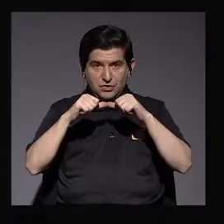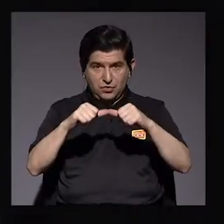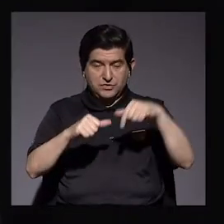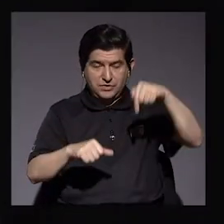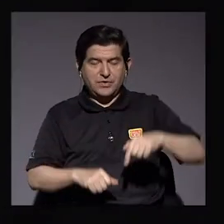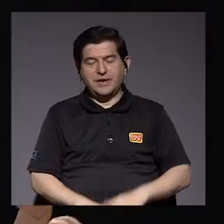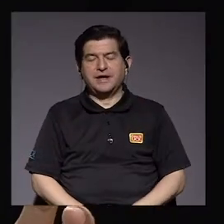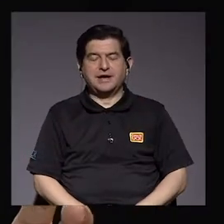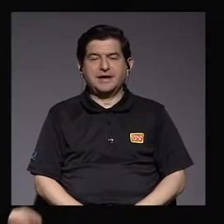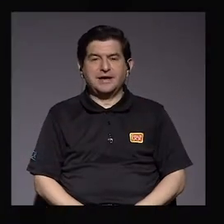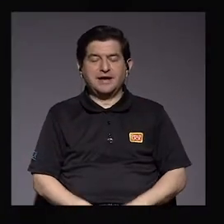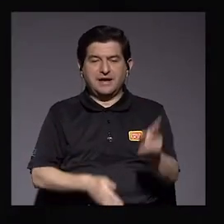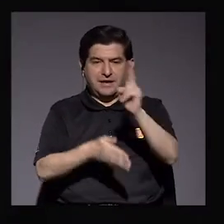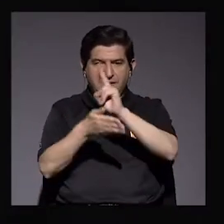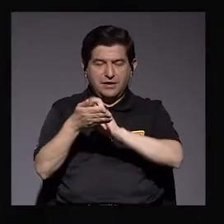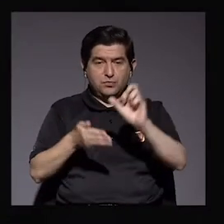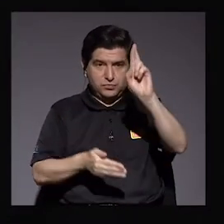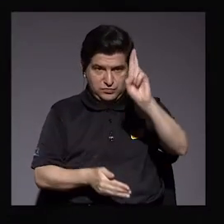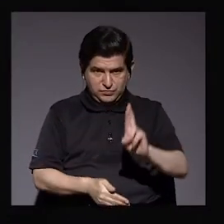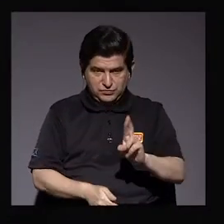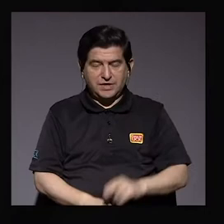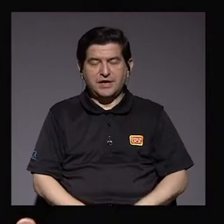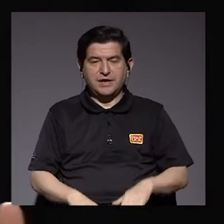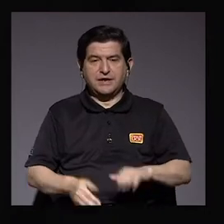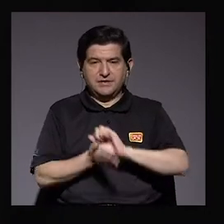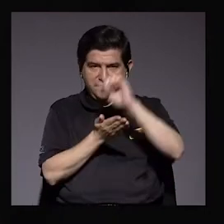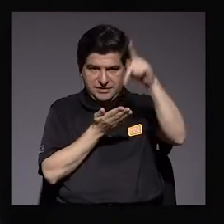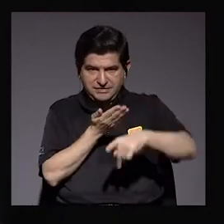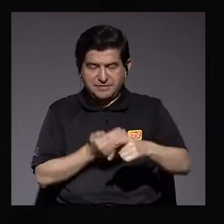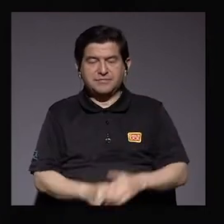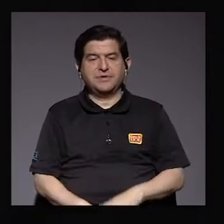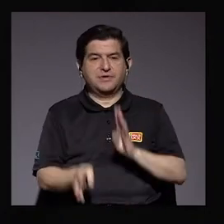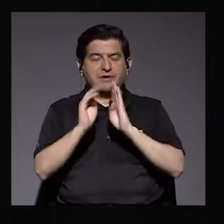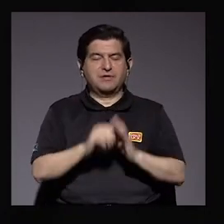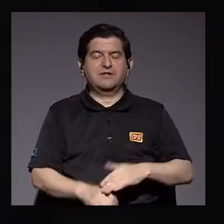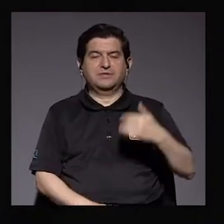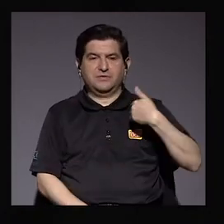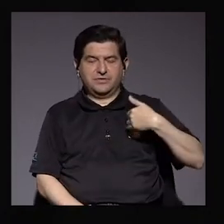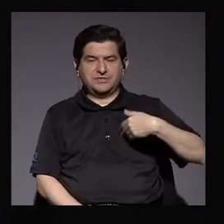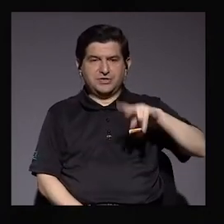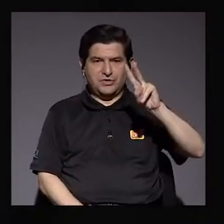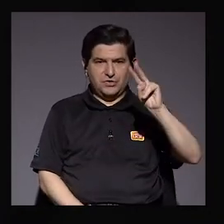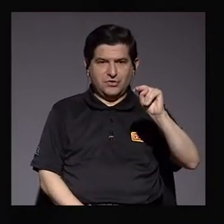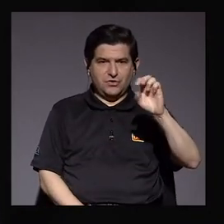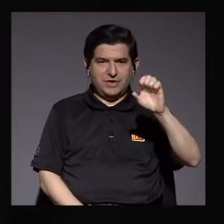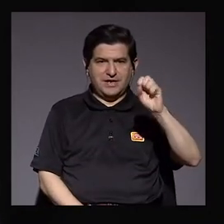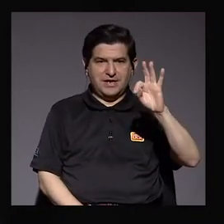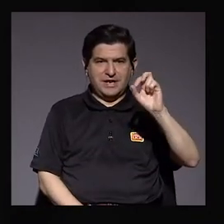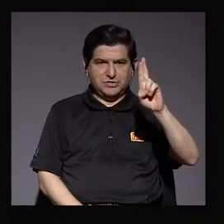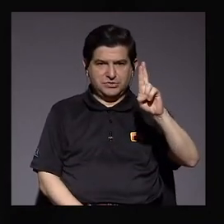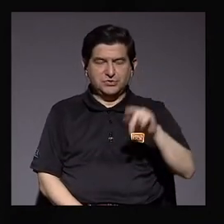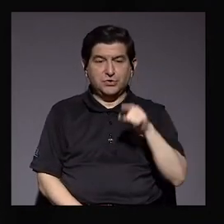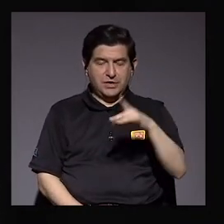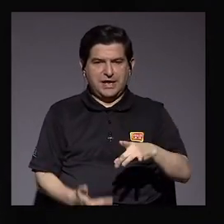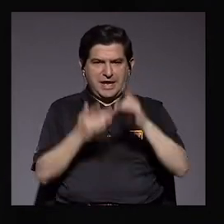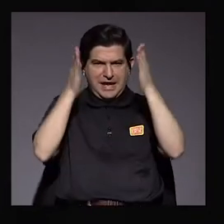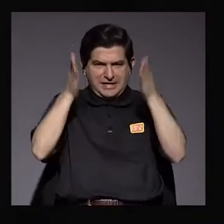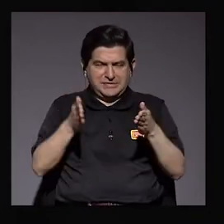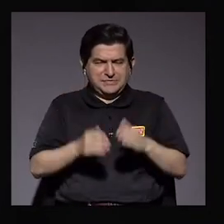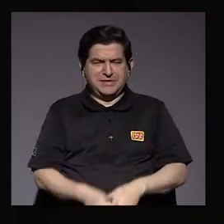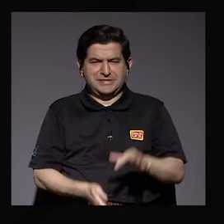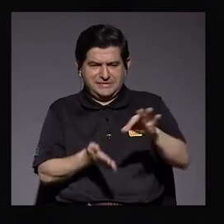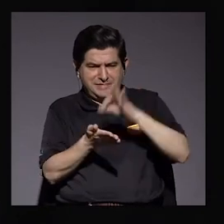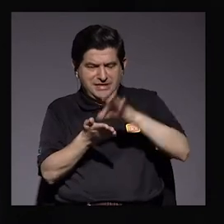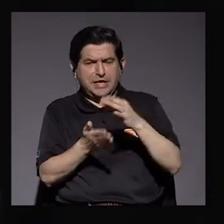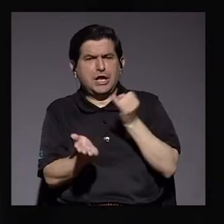Regresamos, estamos desde el campus Rodrigo Facio hablando hoy con don Néstor, un especialista en temas de frijoles y que ha venido haciendo